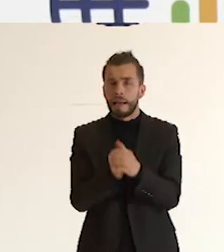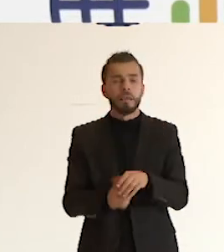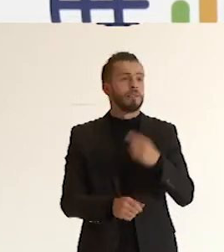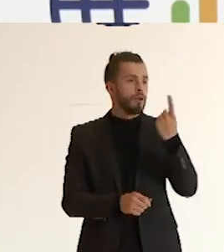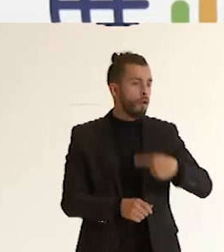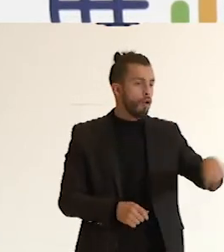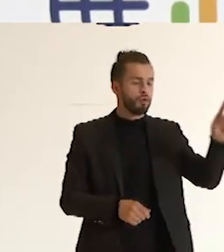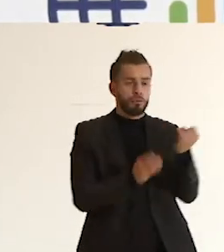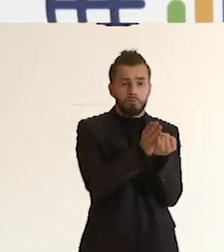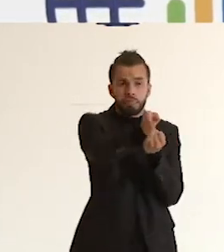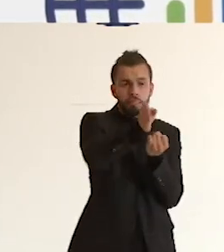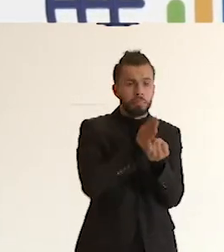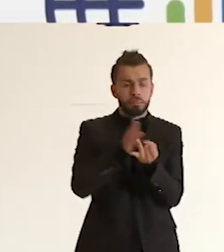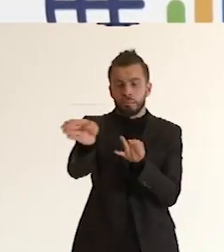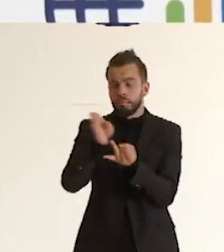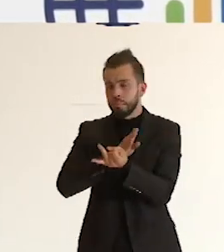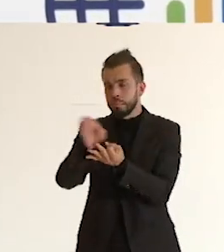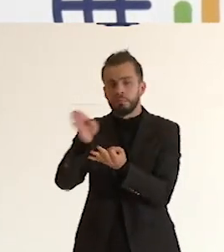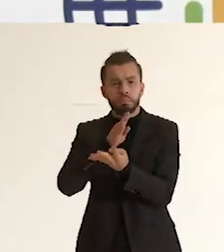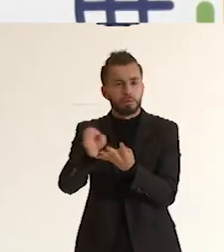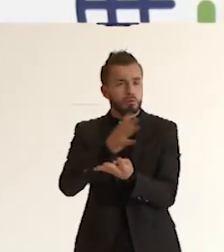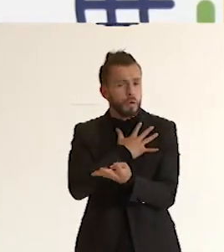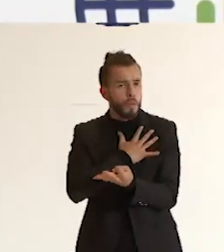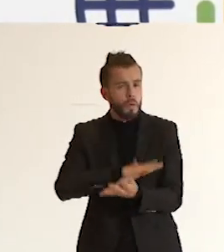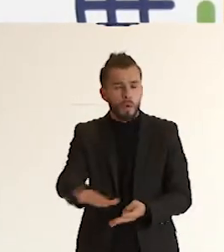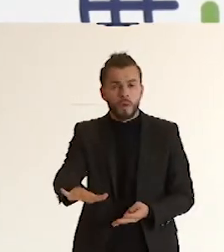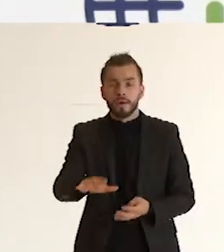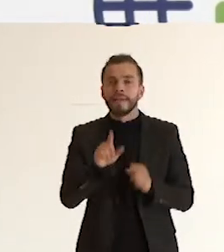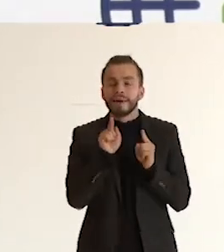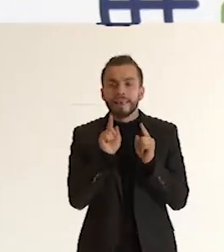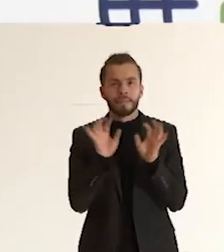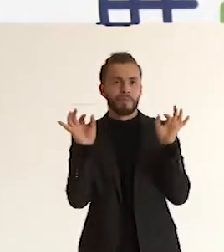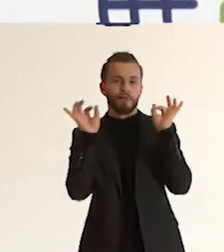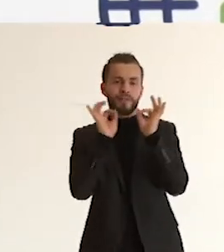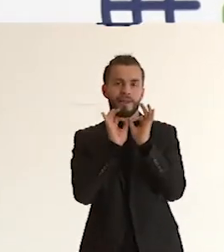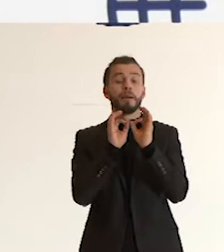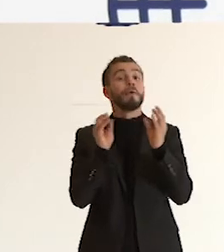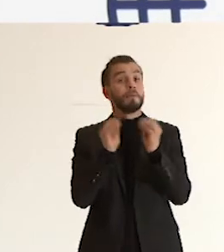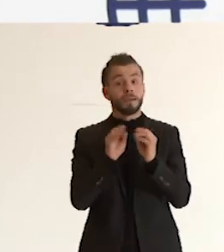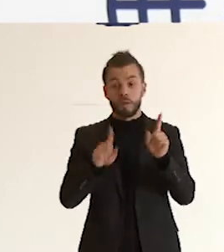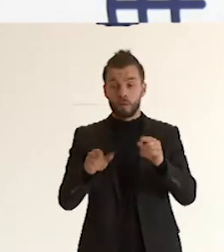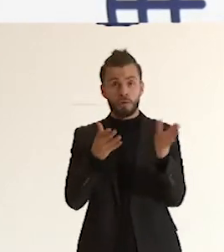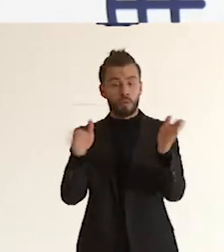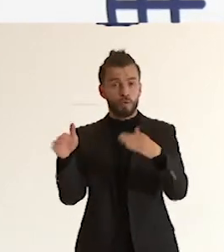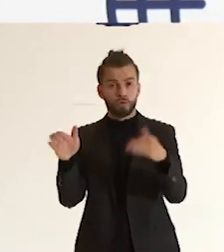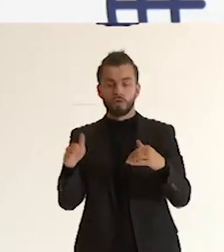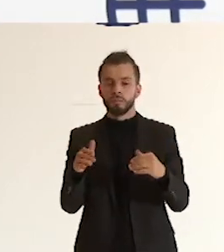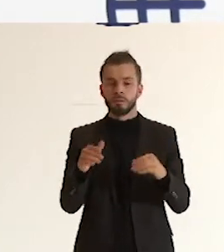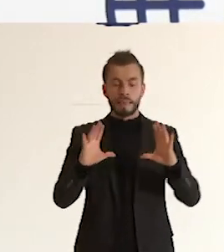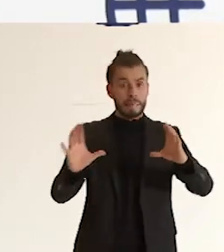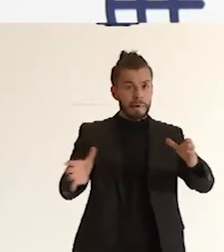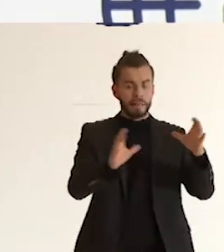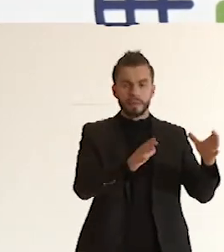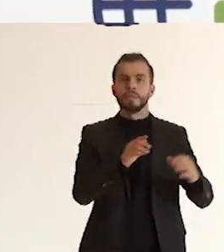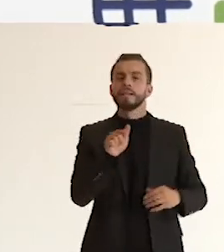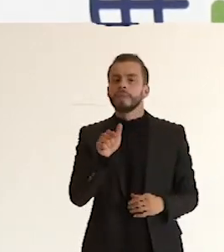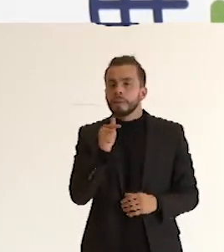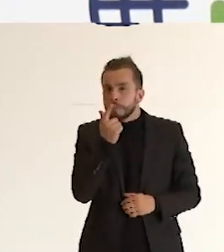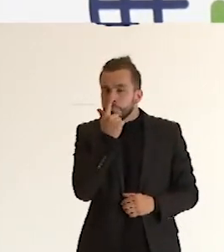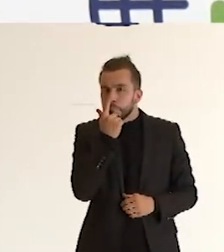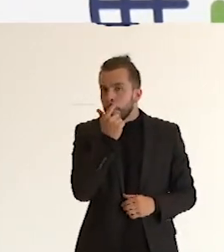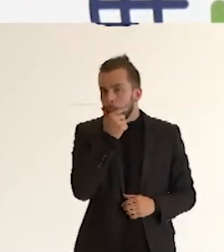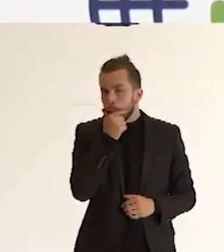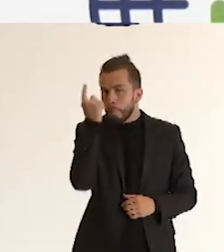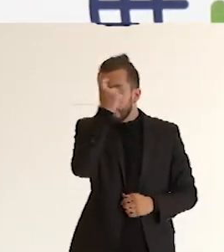disciplina pero también creemos que vale la pena que en algunos cursos específicamente